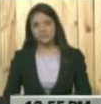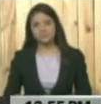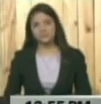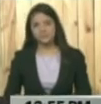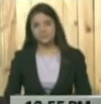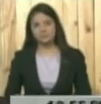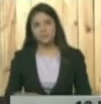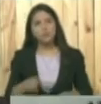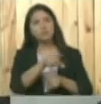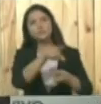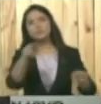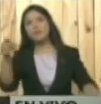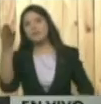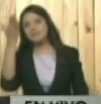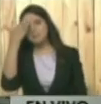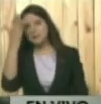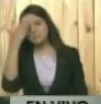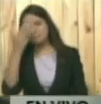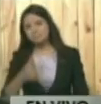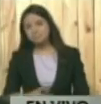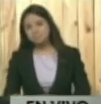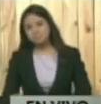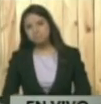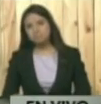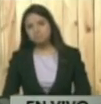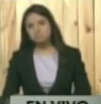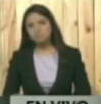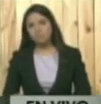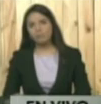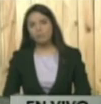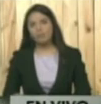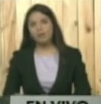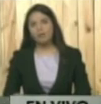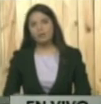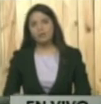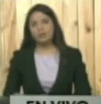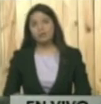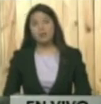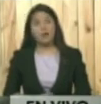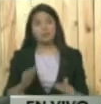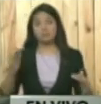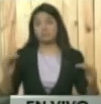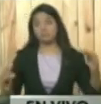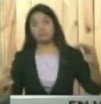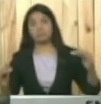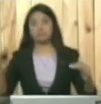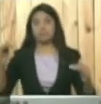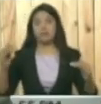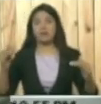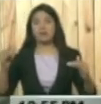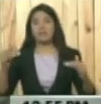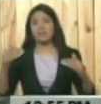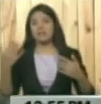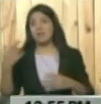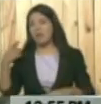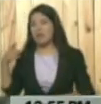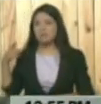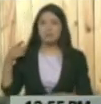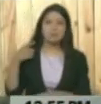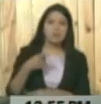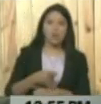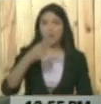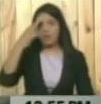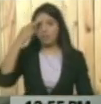Y saben ustedes que a los desastres de la desigualdad, de las invasiones, de las dictaduras que vivió